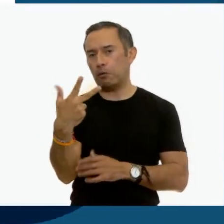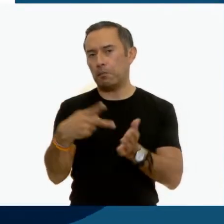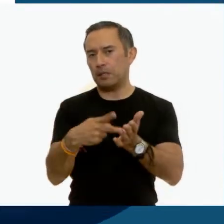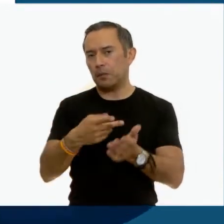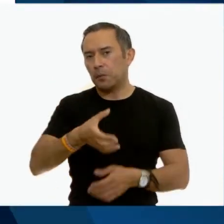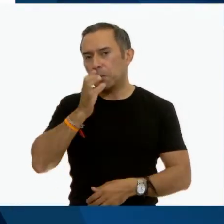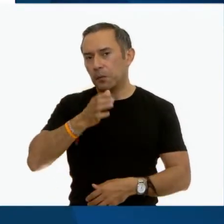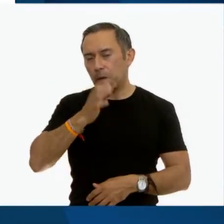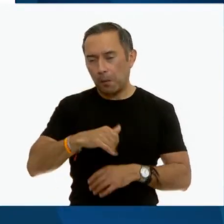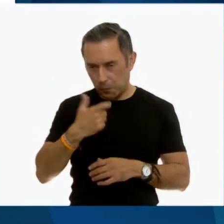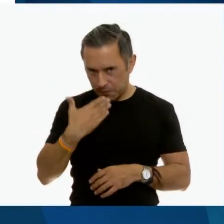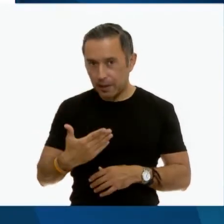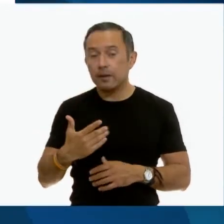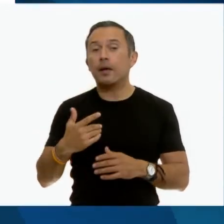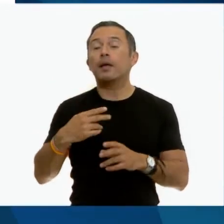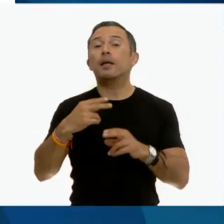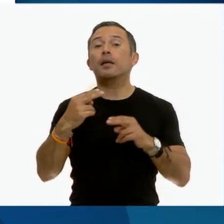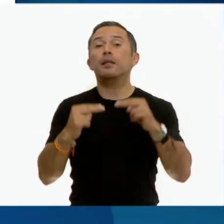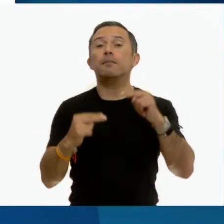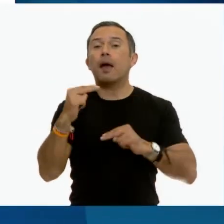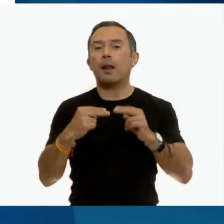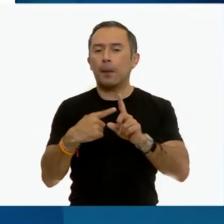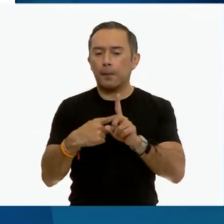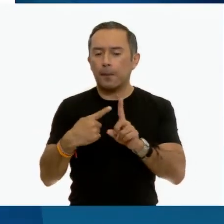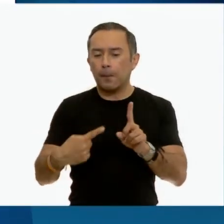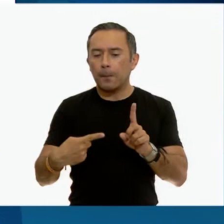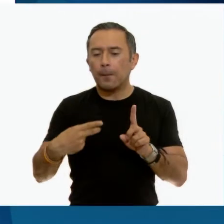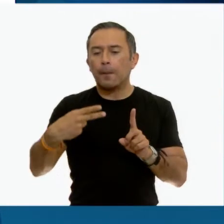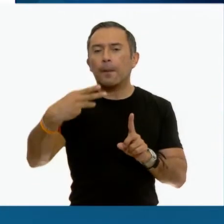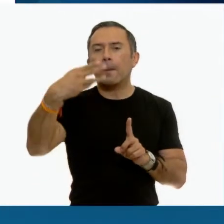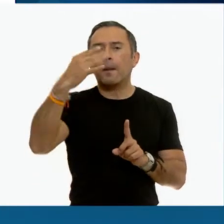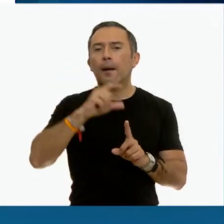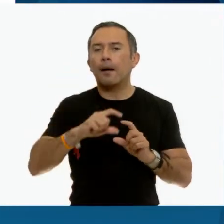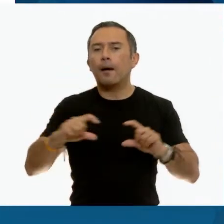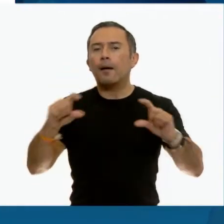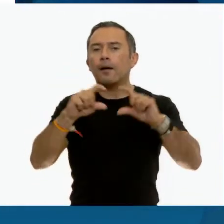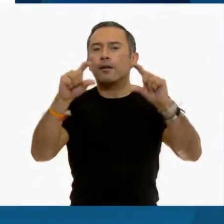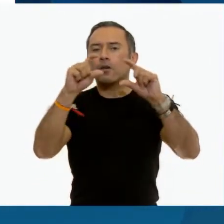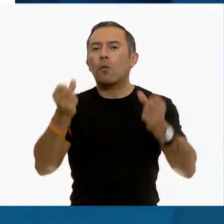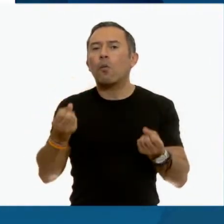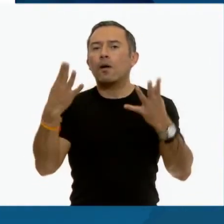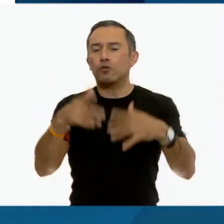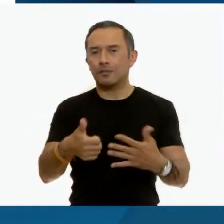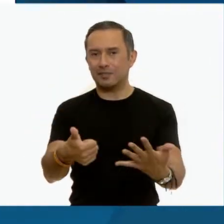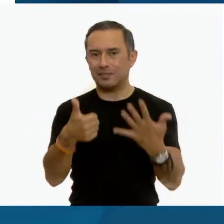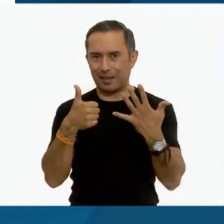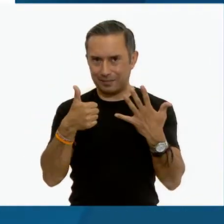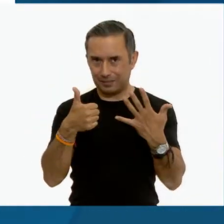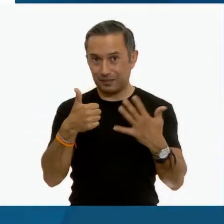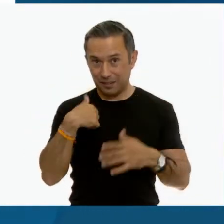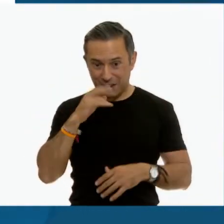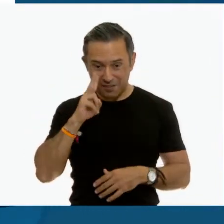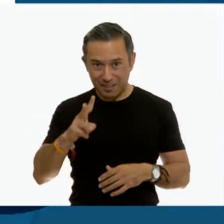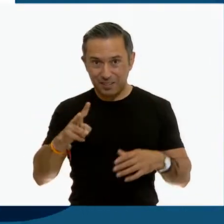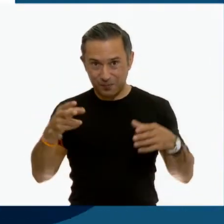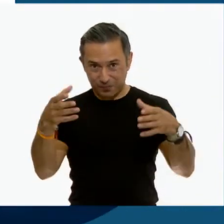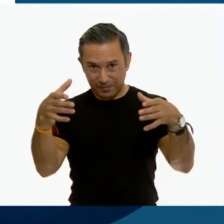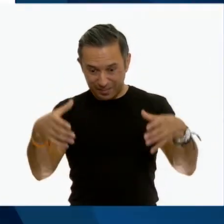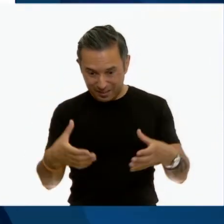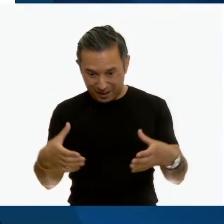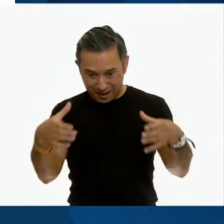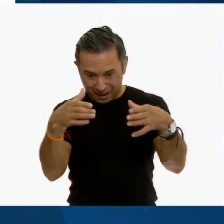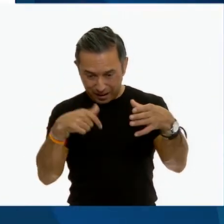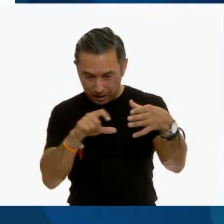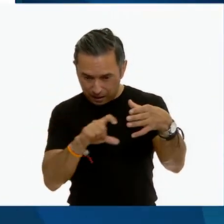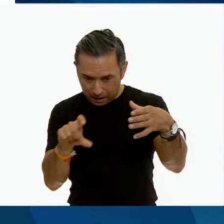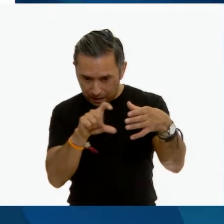tenemos? Tenemos seis niveles. Muy bien. Si se dan cuenta, en esta jarra podemos identificar las sustancias que